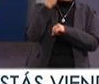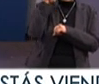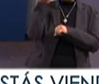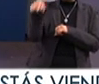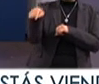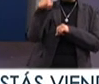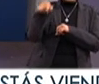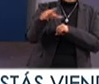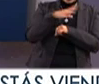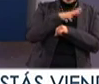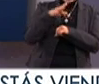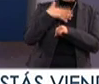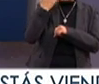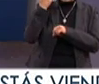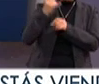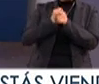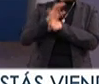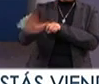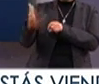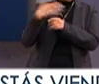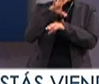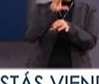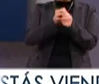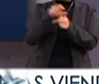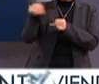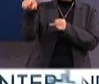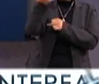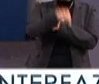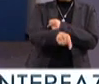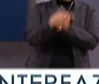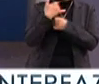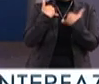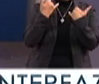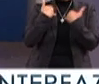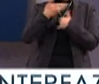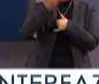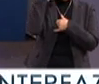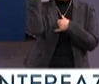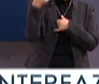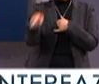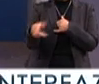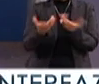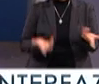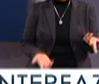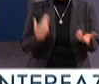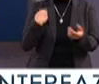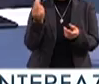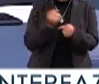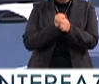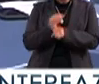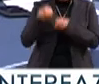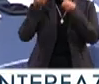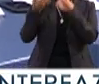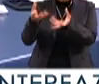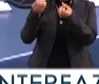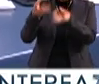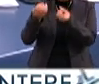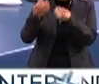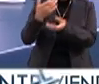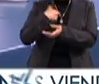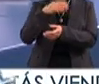hay ausencia de información por parte de los chicos y esa información también tiene que ver con